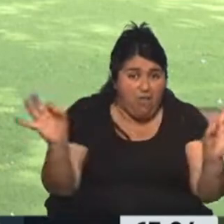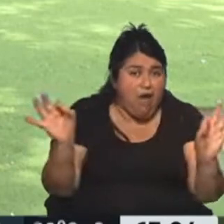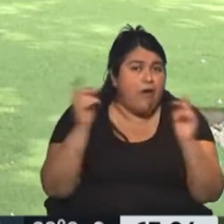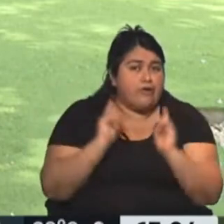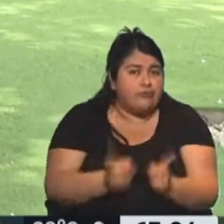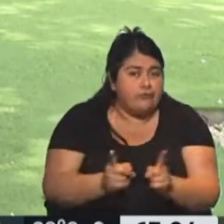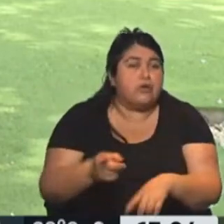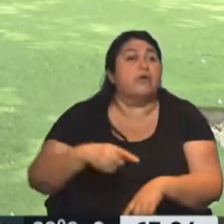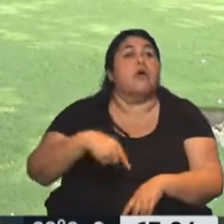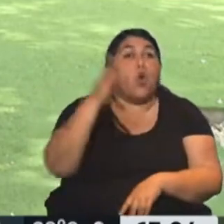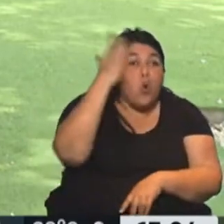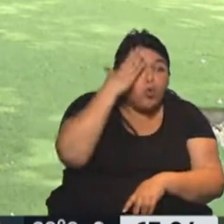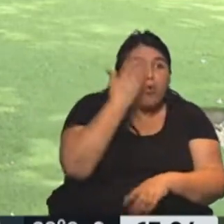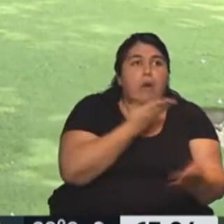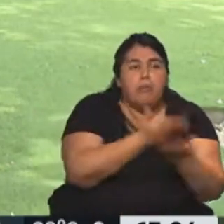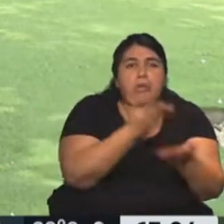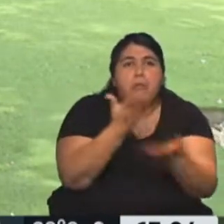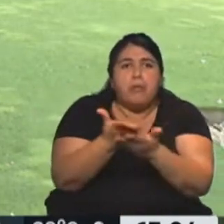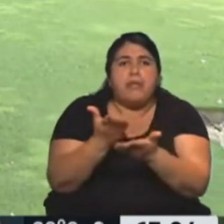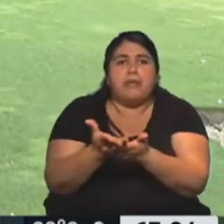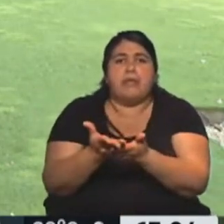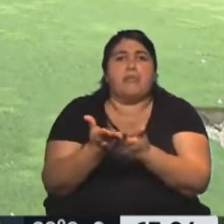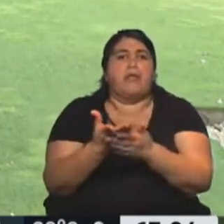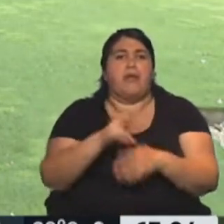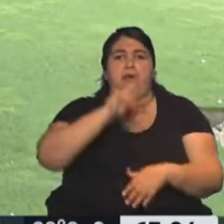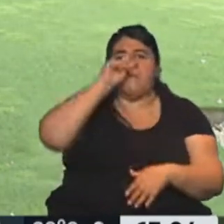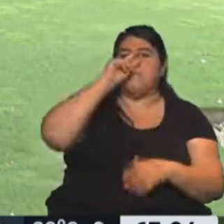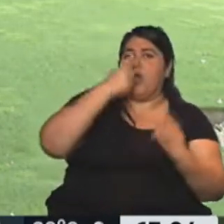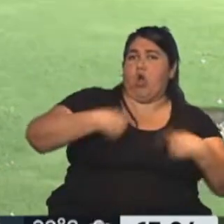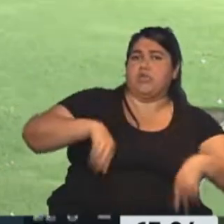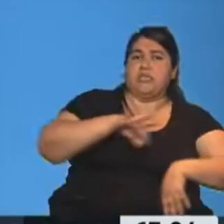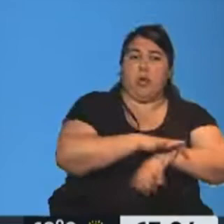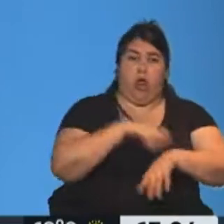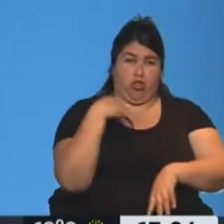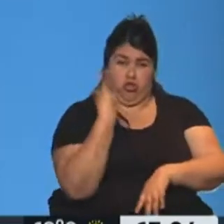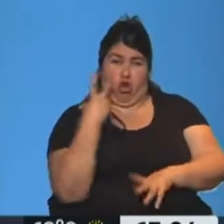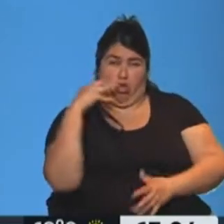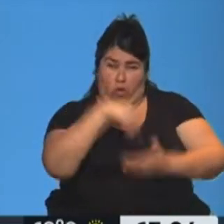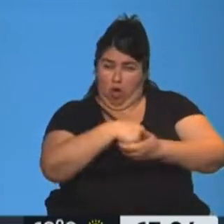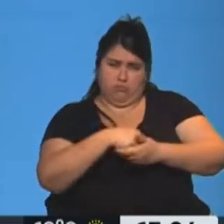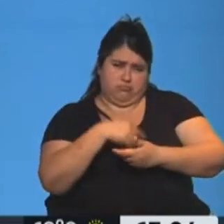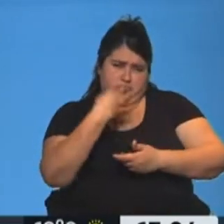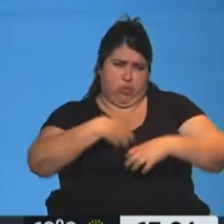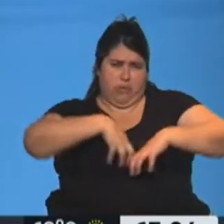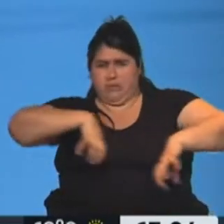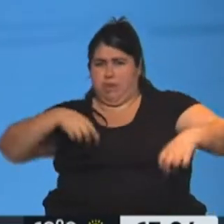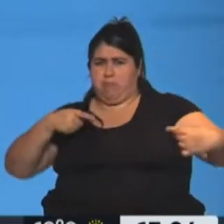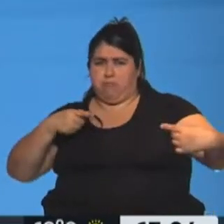cuerpos perfectos, las mejores llantas, el mejor celular y no vamos a entrar todos ahí. Pero hay que ir a un proceso de,